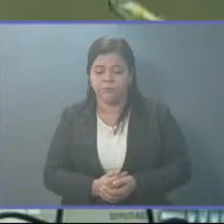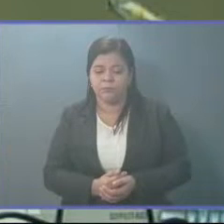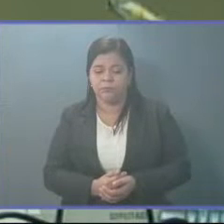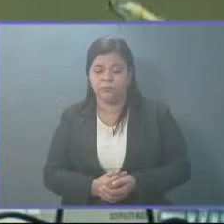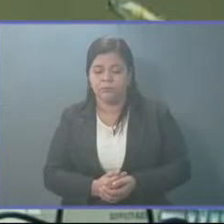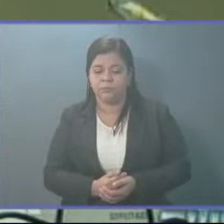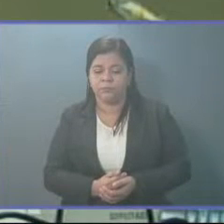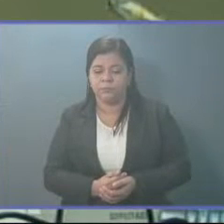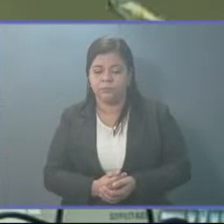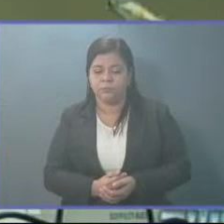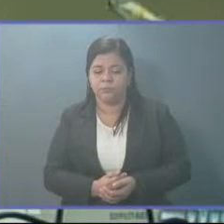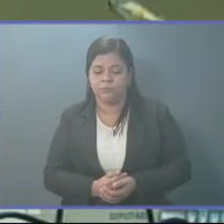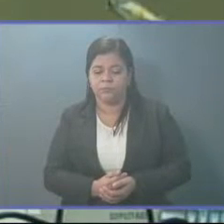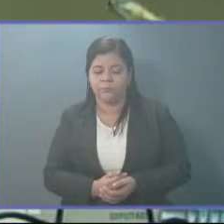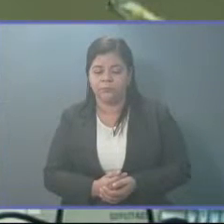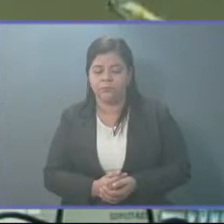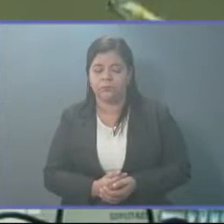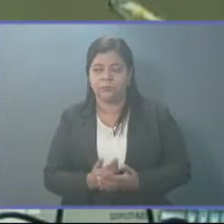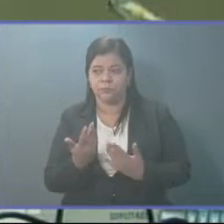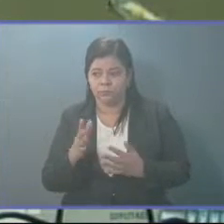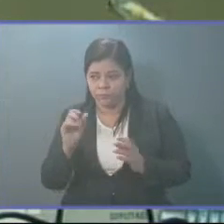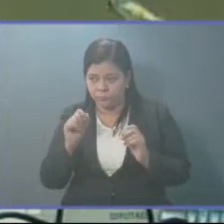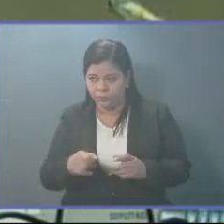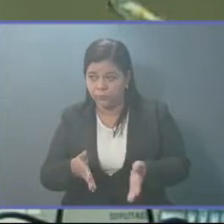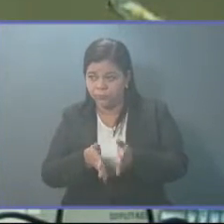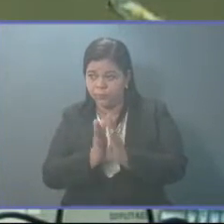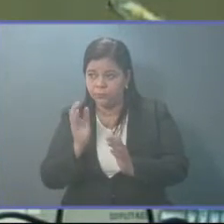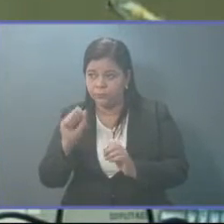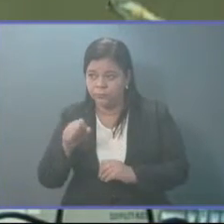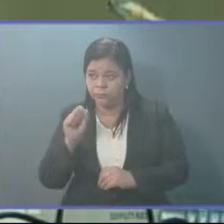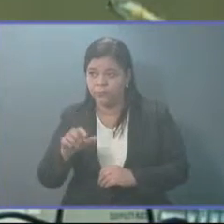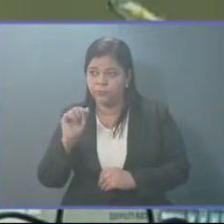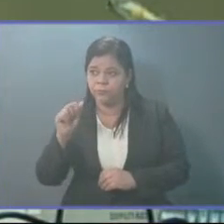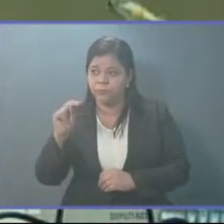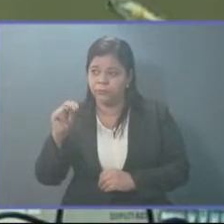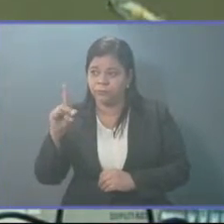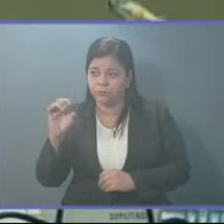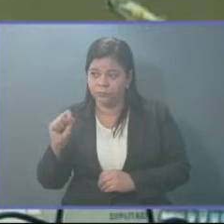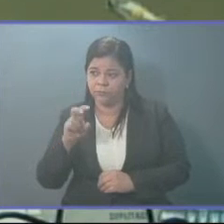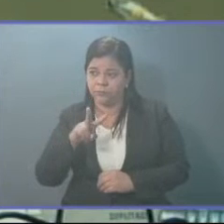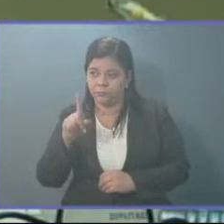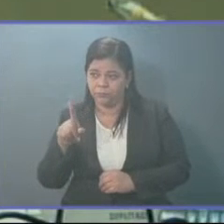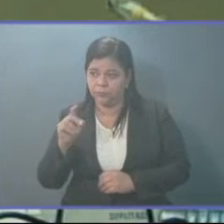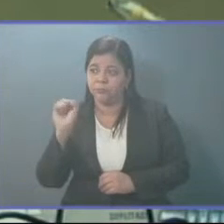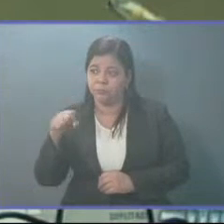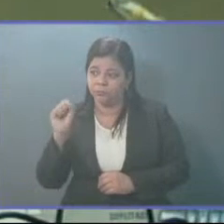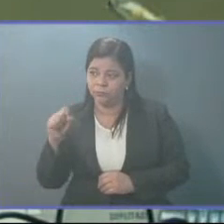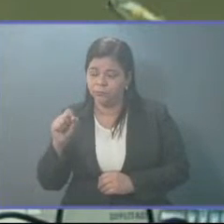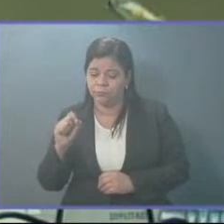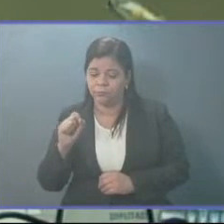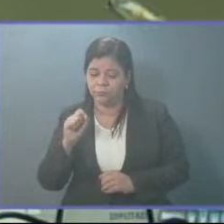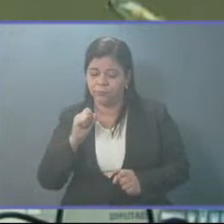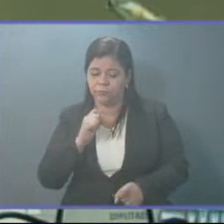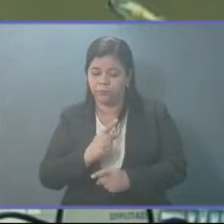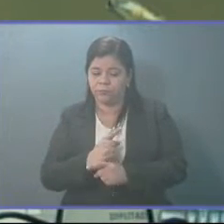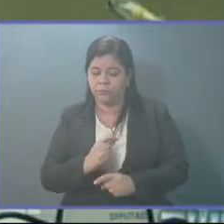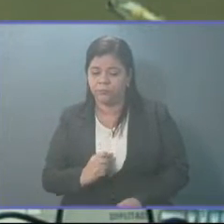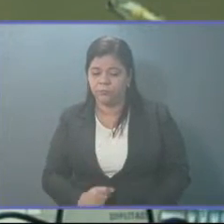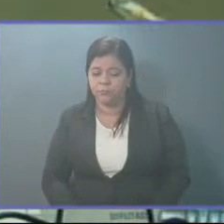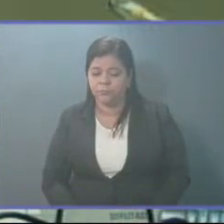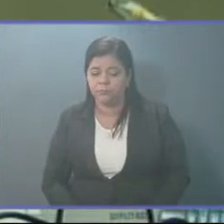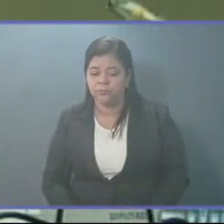dijimos de 21, a ellos sería, ¿verdad? ¿Y en la Comisión de